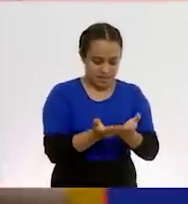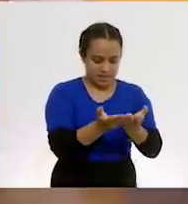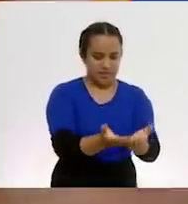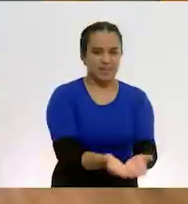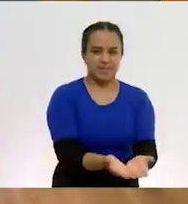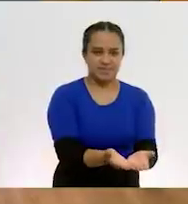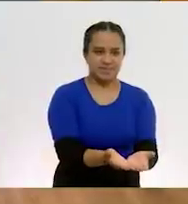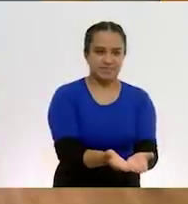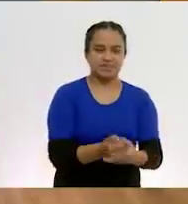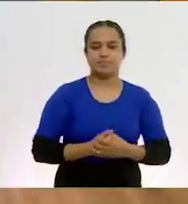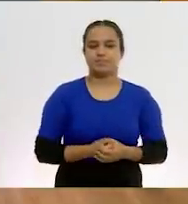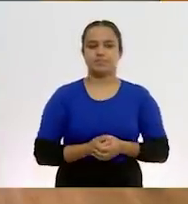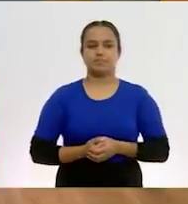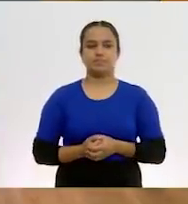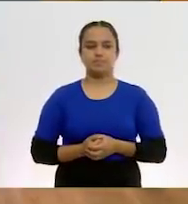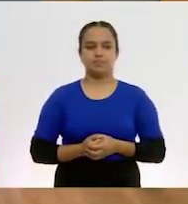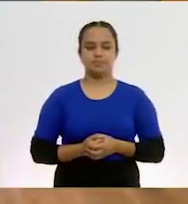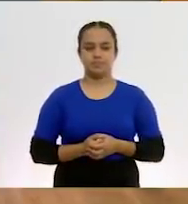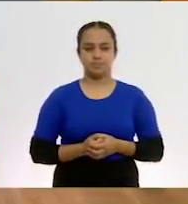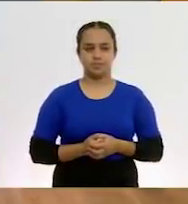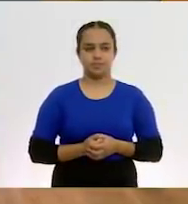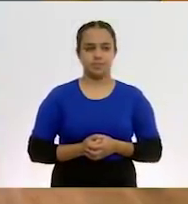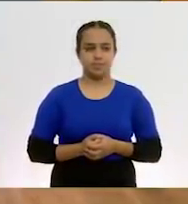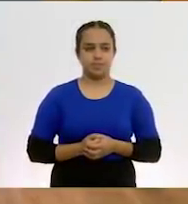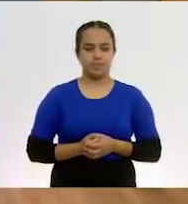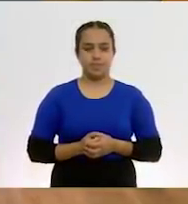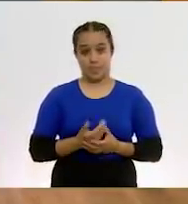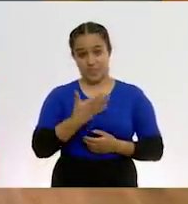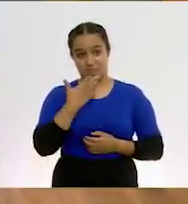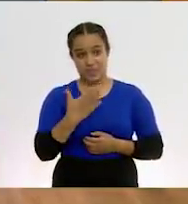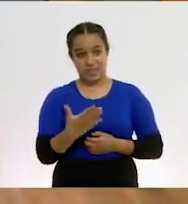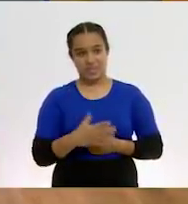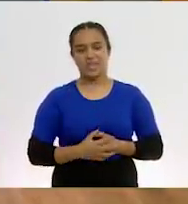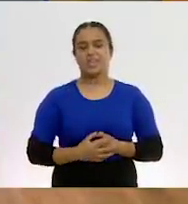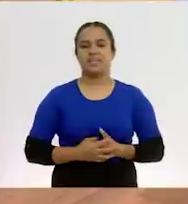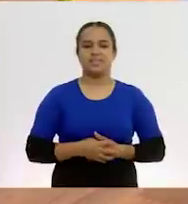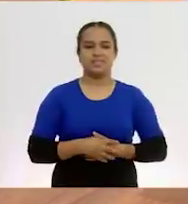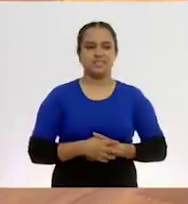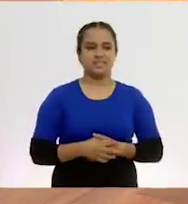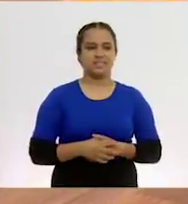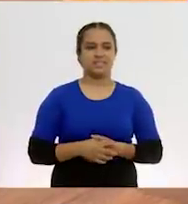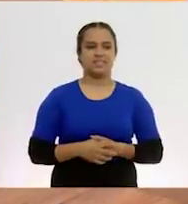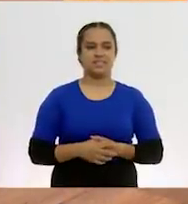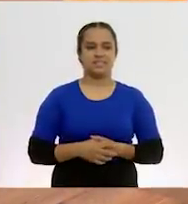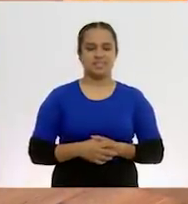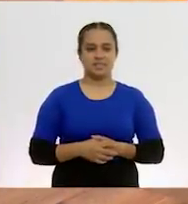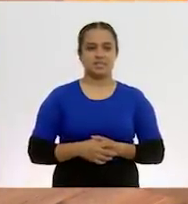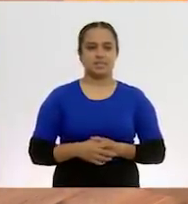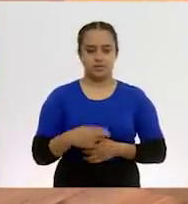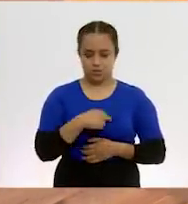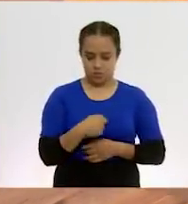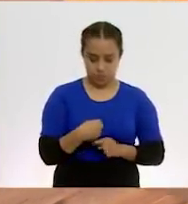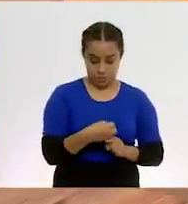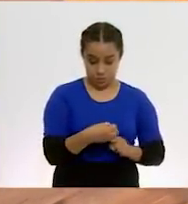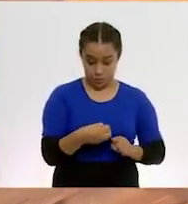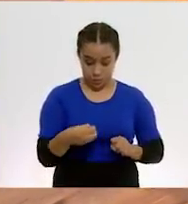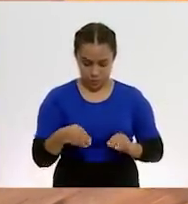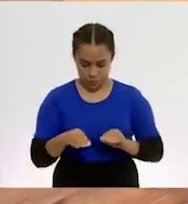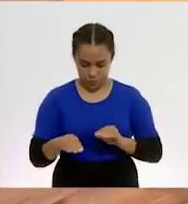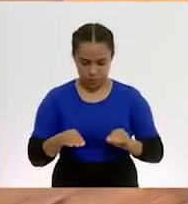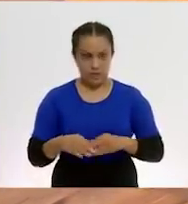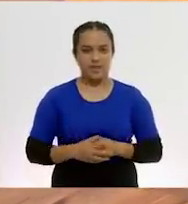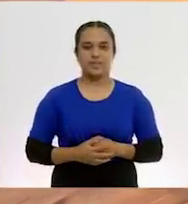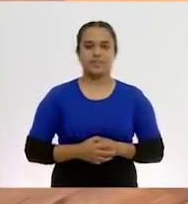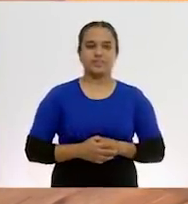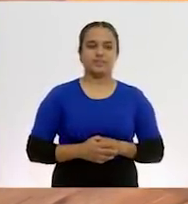colocar de este lado. Muy bien. ¿Correcta? Hoy vamos a acomodarlos de tal manera.